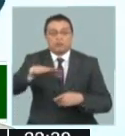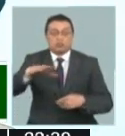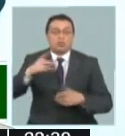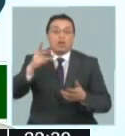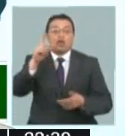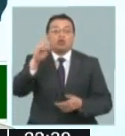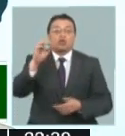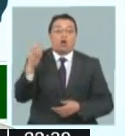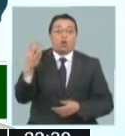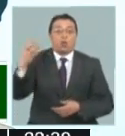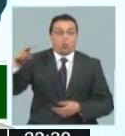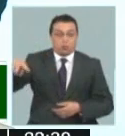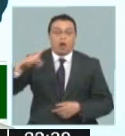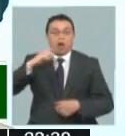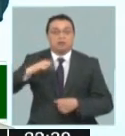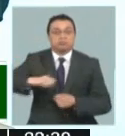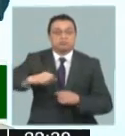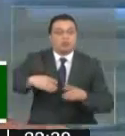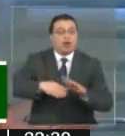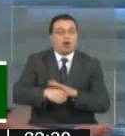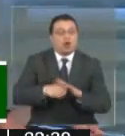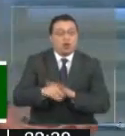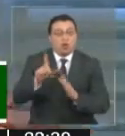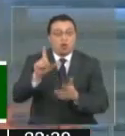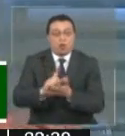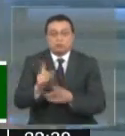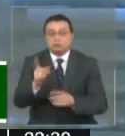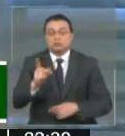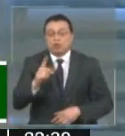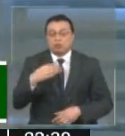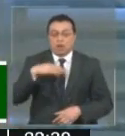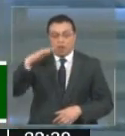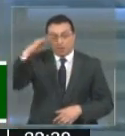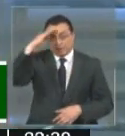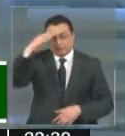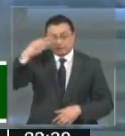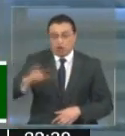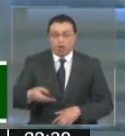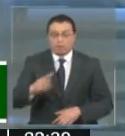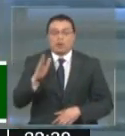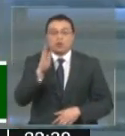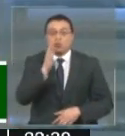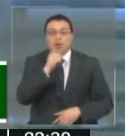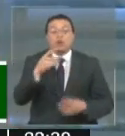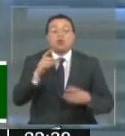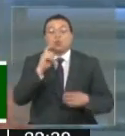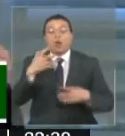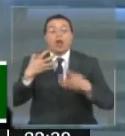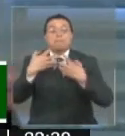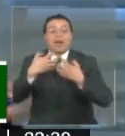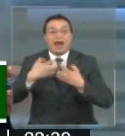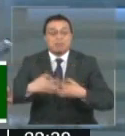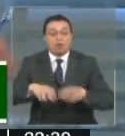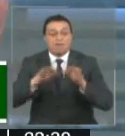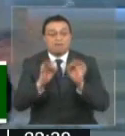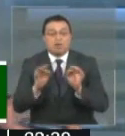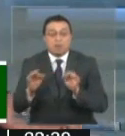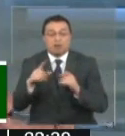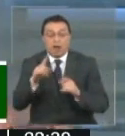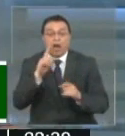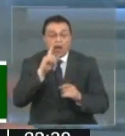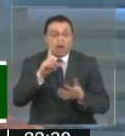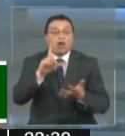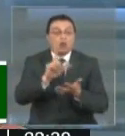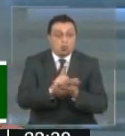también les han negado el alojamiento o el acceso a un lugar? No hemos tenido la experiencia hoy día y tendríamos que indagar cuáles son los mecanismos formales que nosotros tuviéramos, pero existen